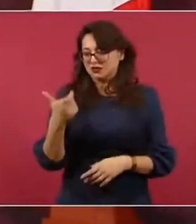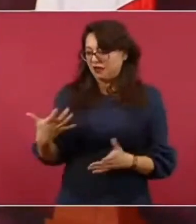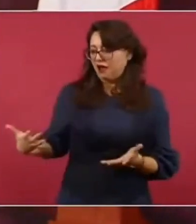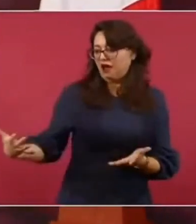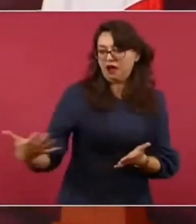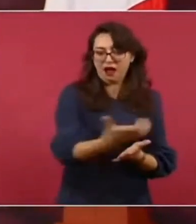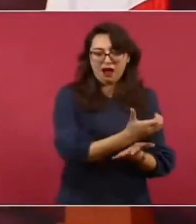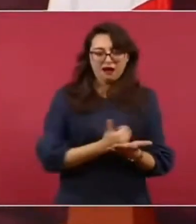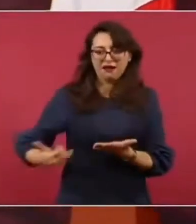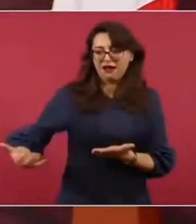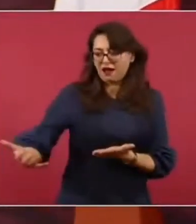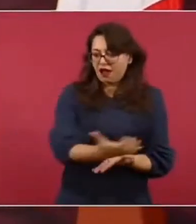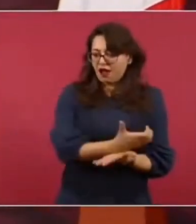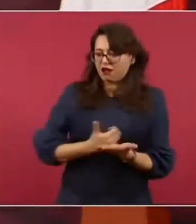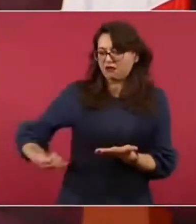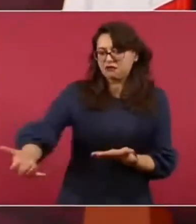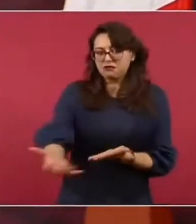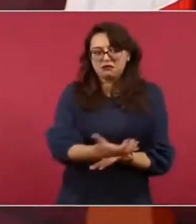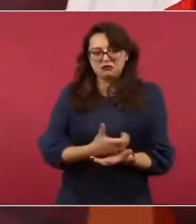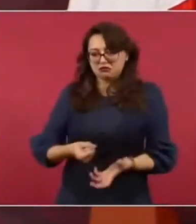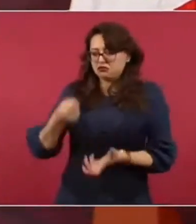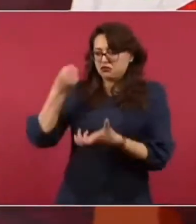petróleo.